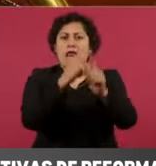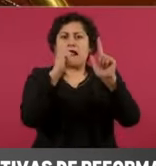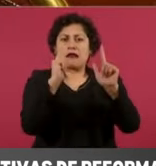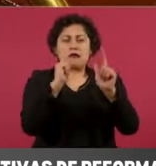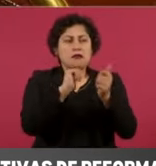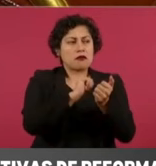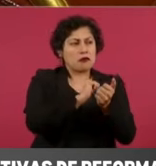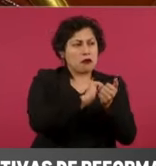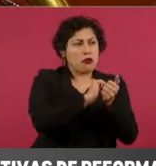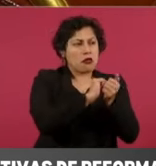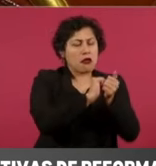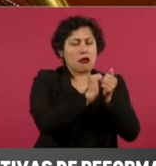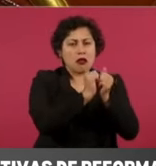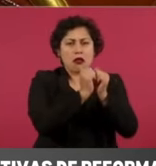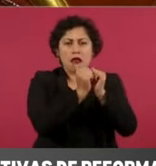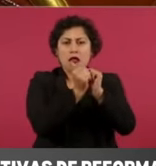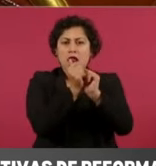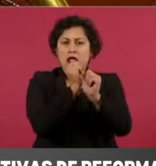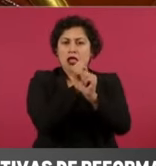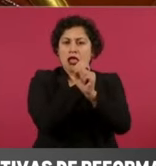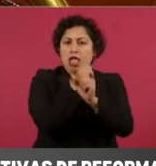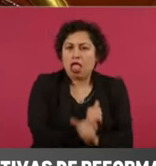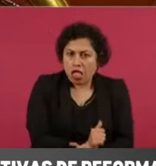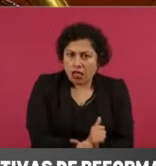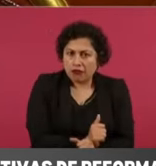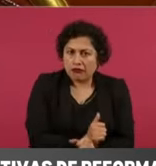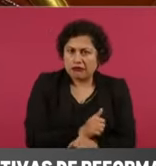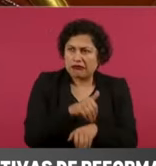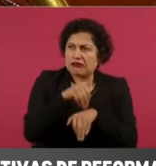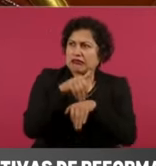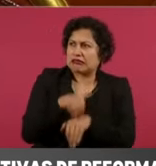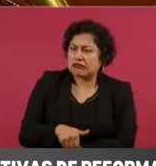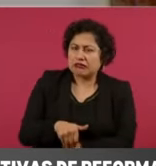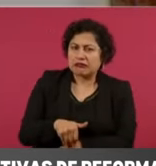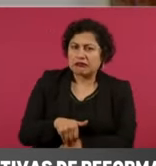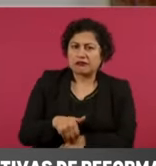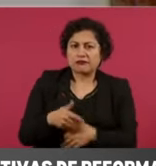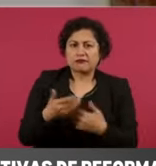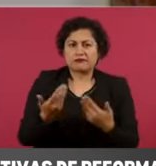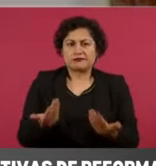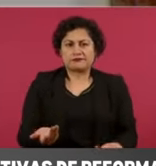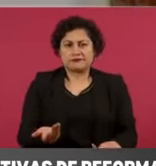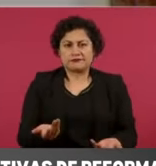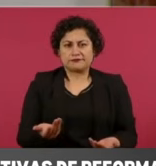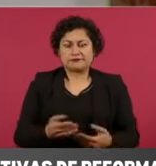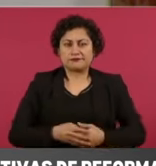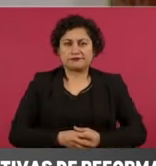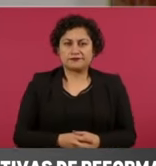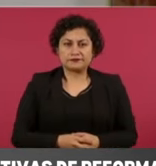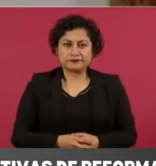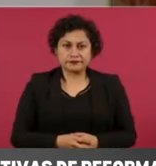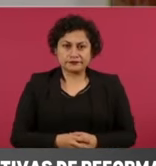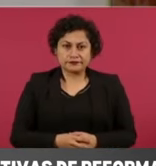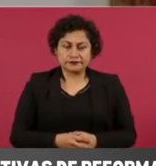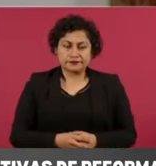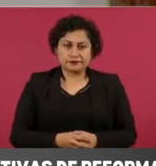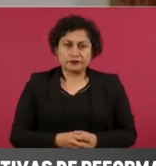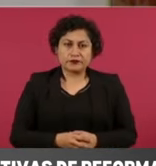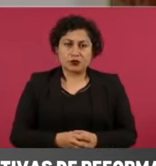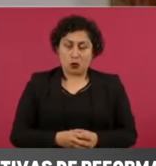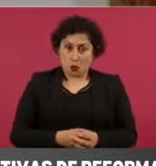condición de esclavos. Por ese pensamiento, los